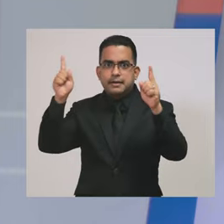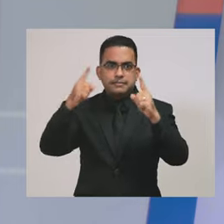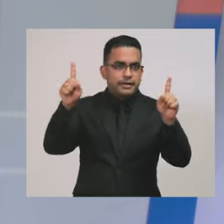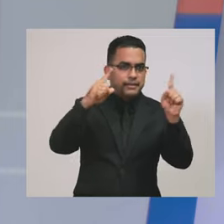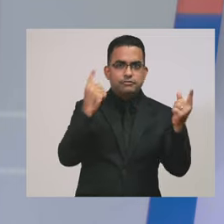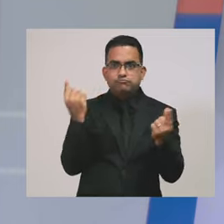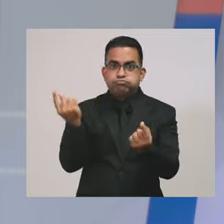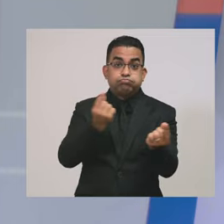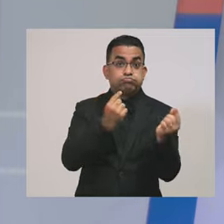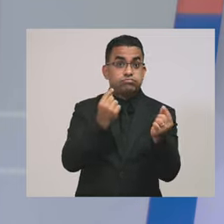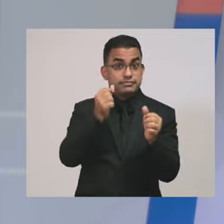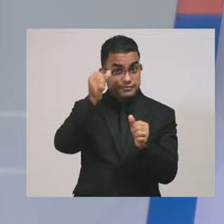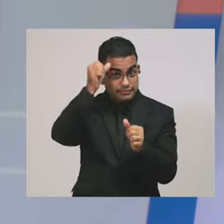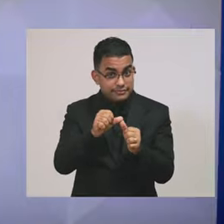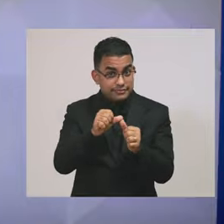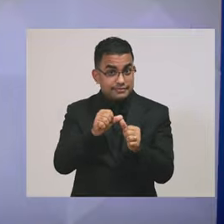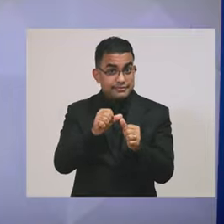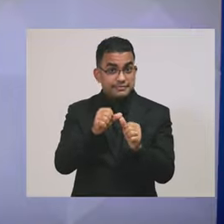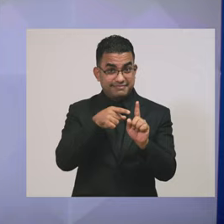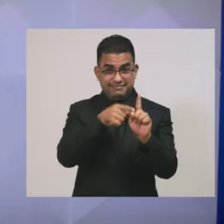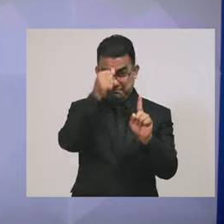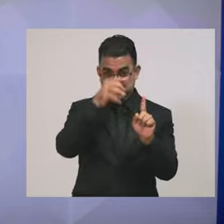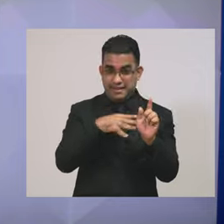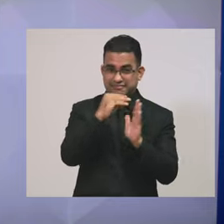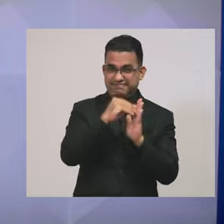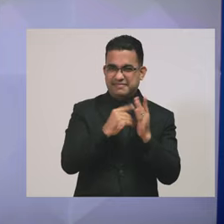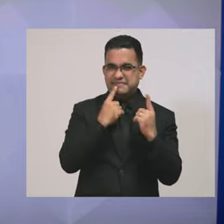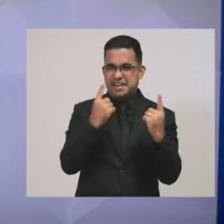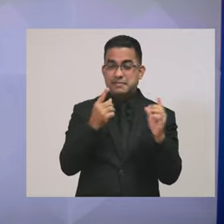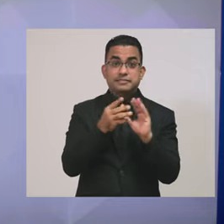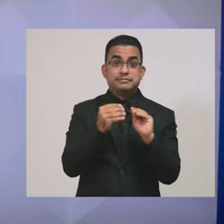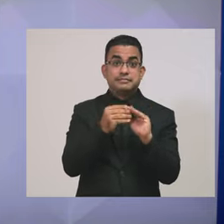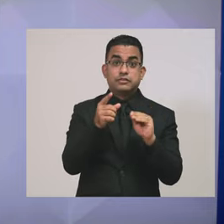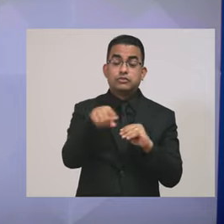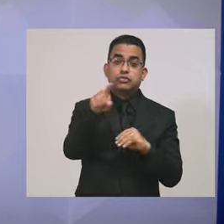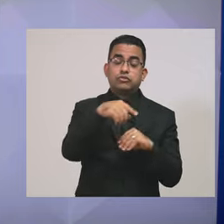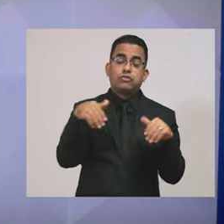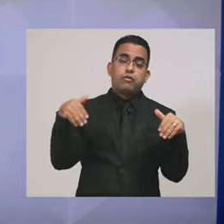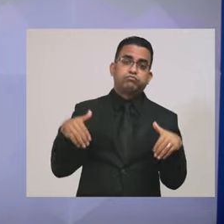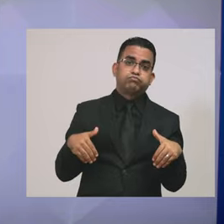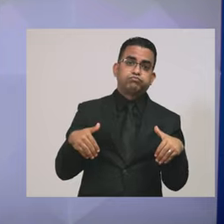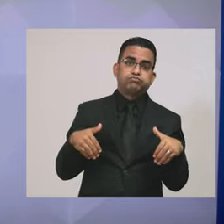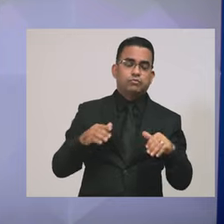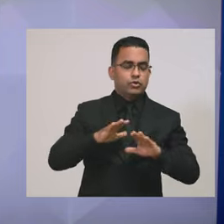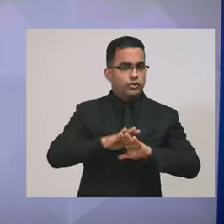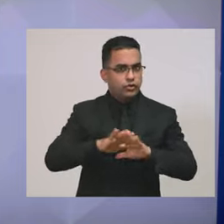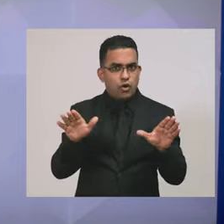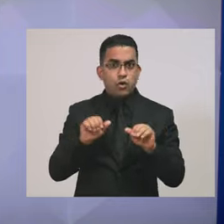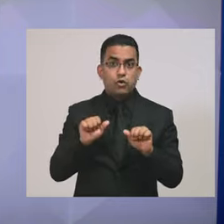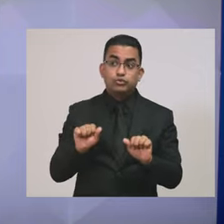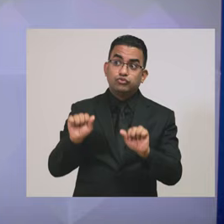de lograr y hacer las cosas recuerden como dice un gran escritor jamás se